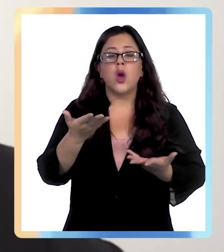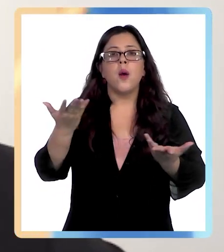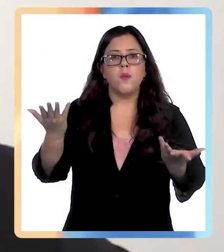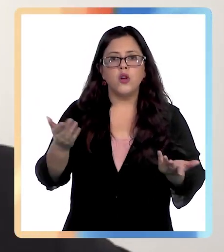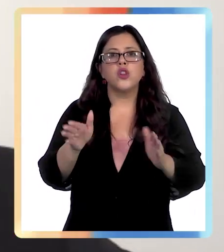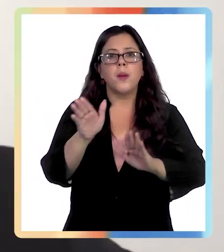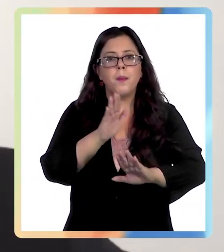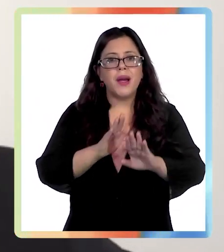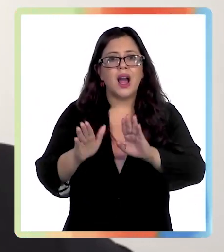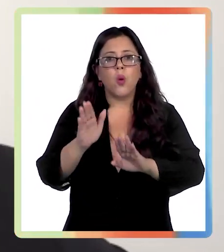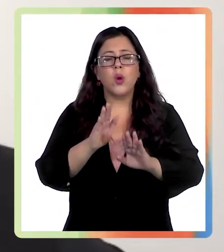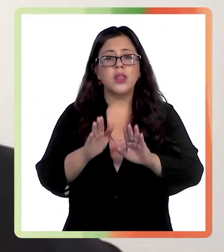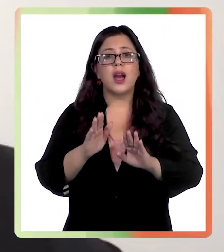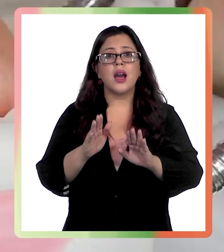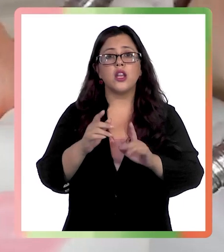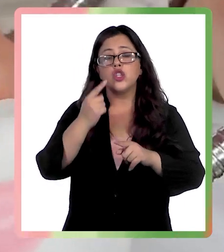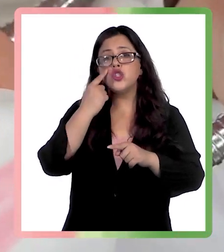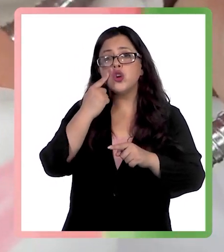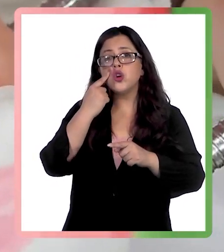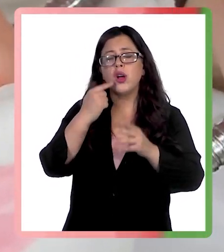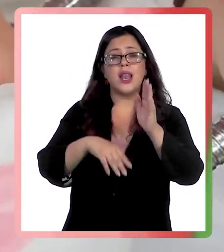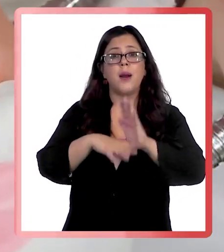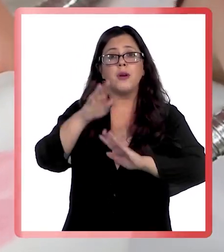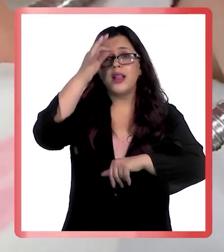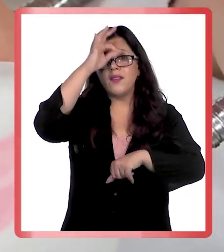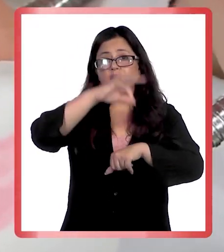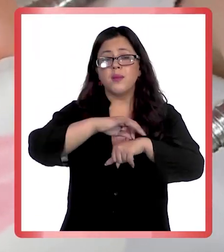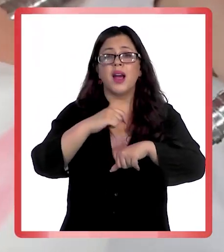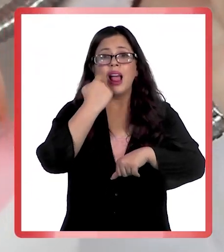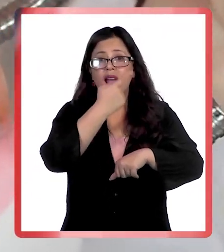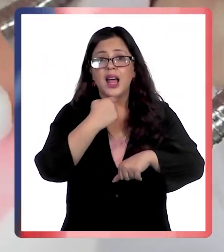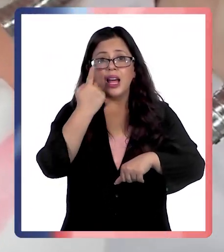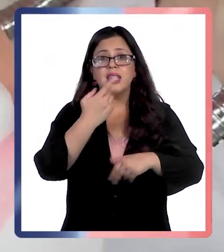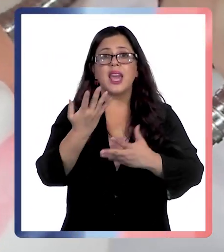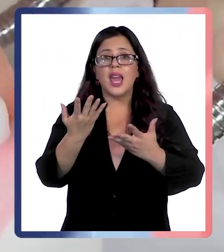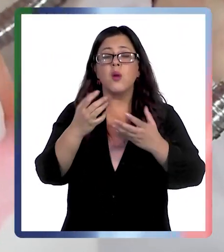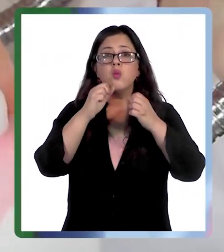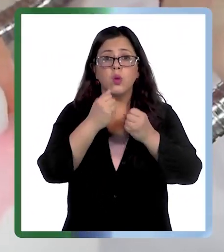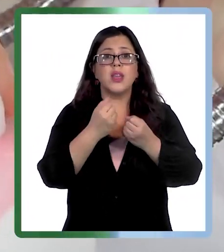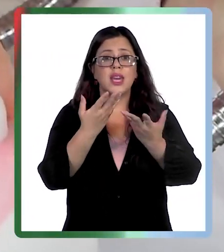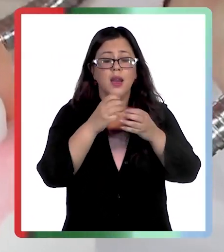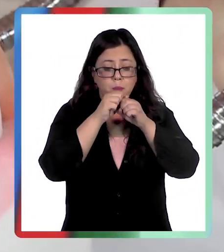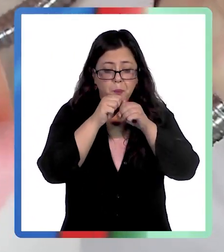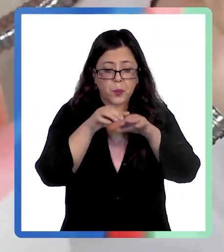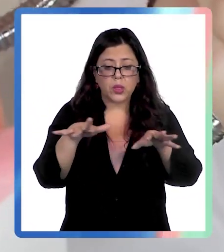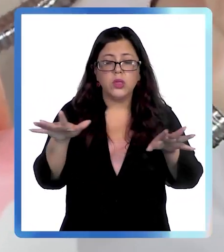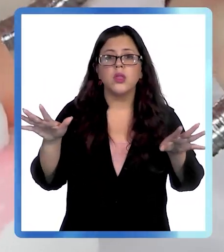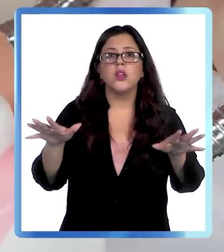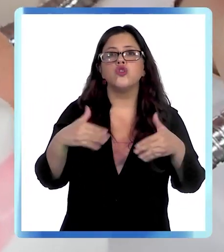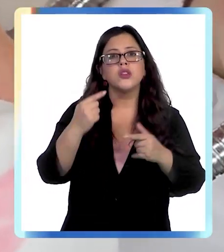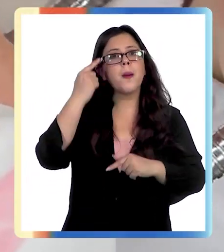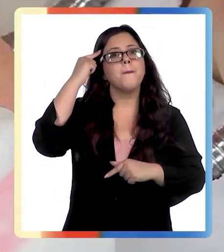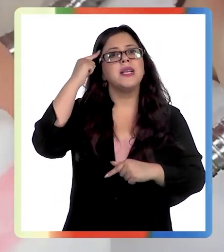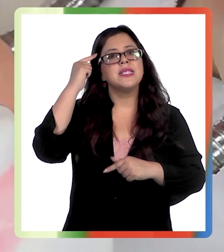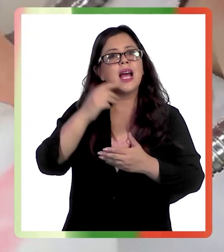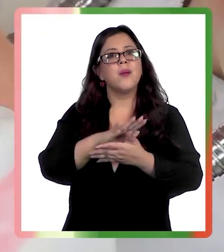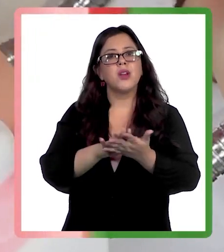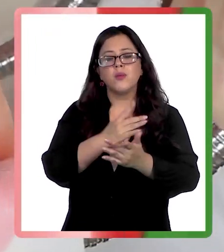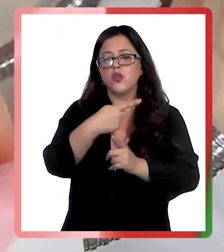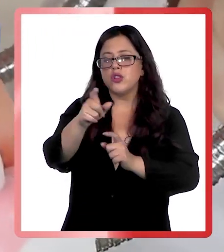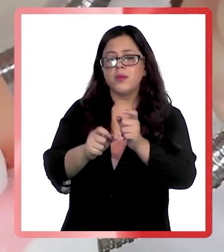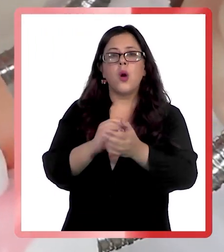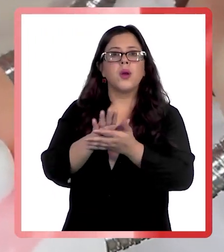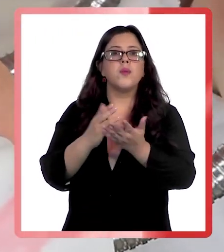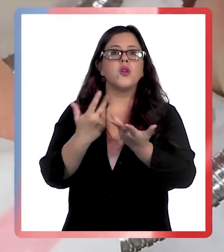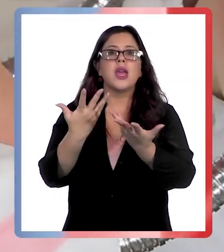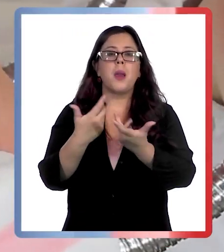también para proteger a nuestra pareja ustedes saben que muchas de las infecciones bucales son infectocontagiosas así que también pensemos en el